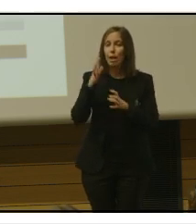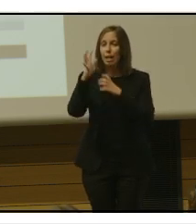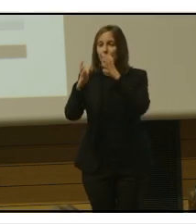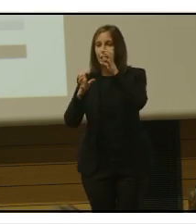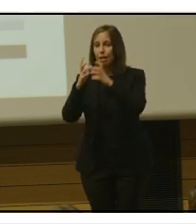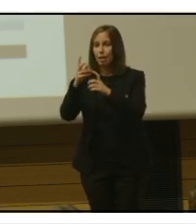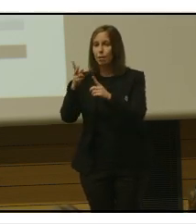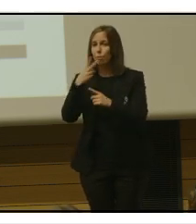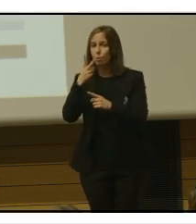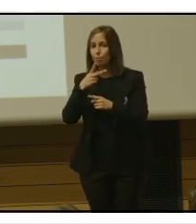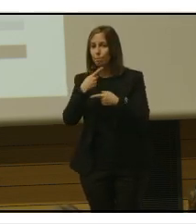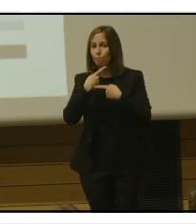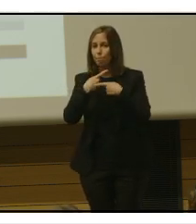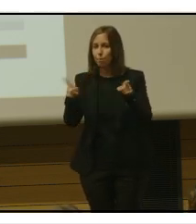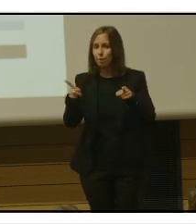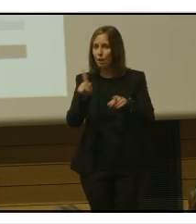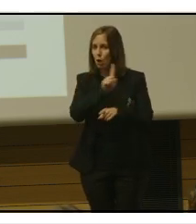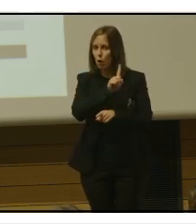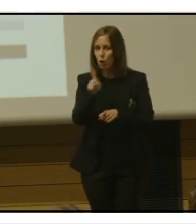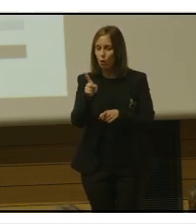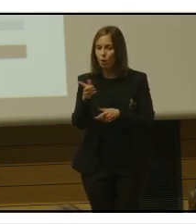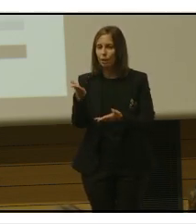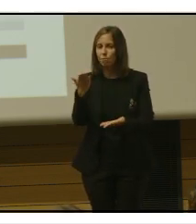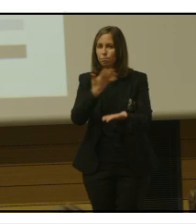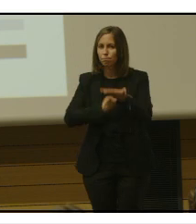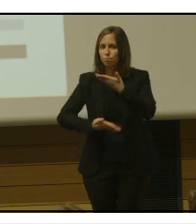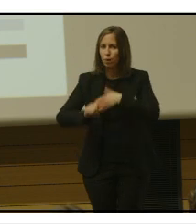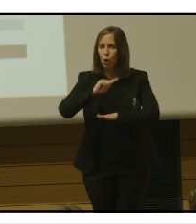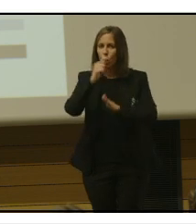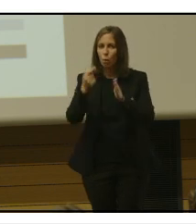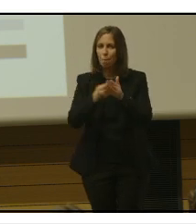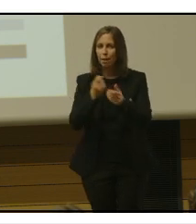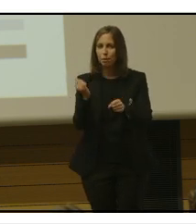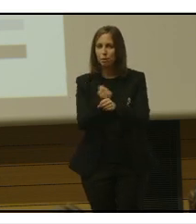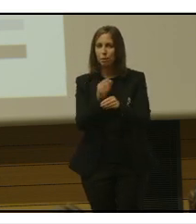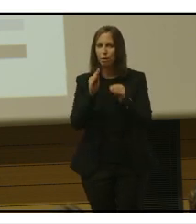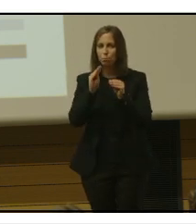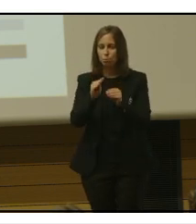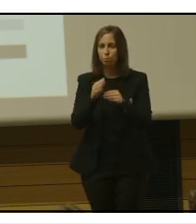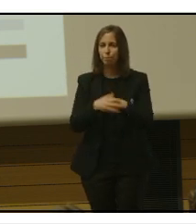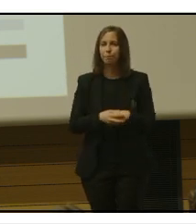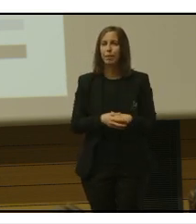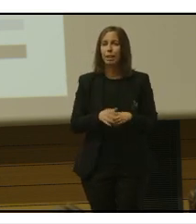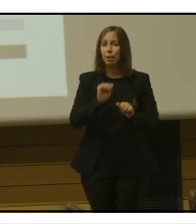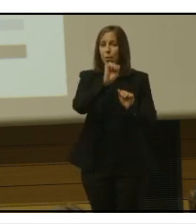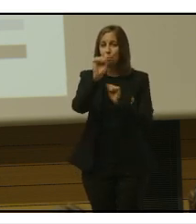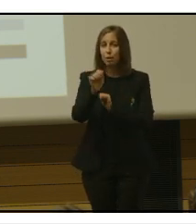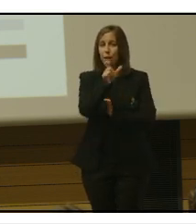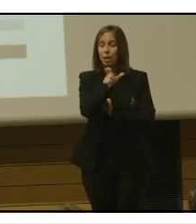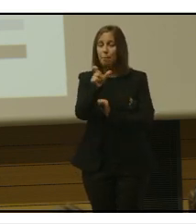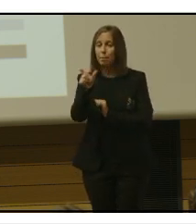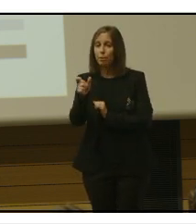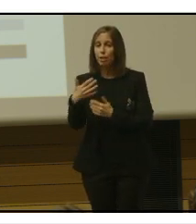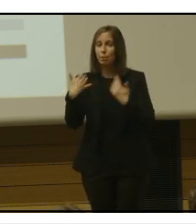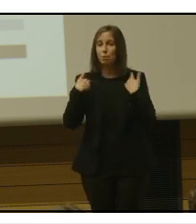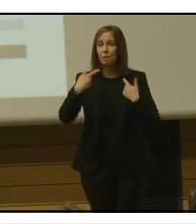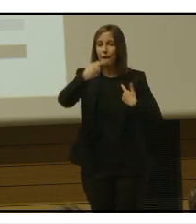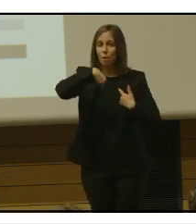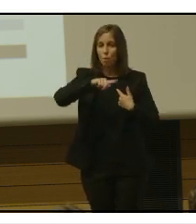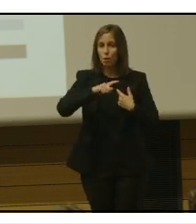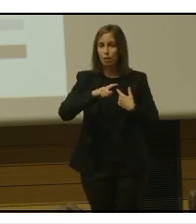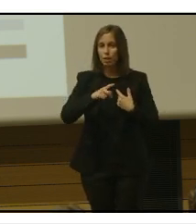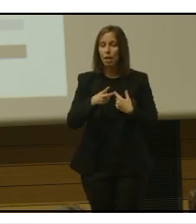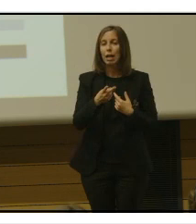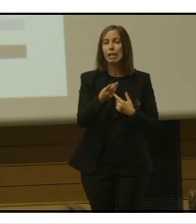que trabajemos de una forma holística con todo y que bueno, pues es nuestra responsabilidad esta protección de la población frente al humo ambiental de tabaco,